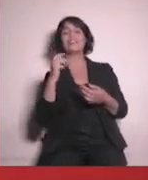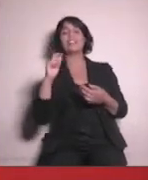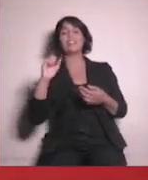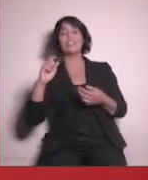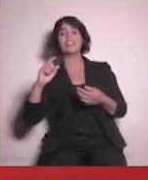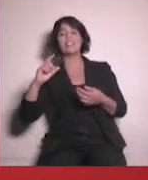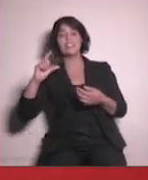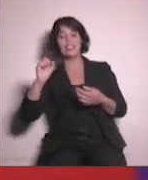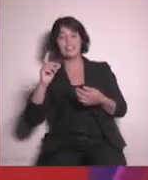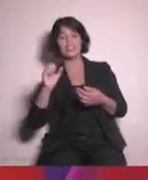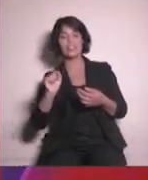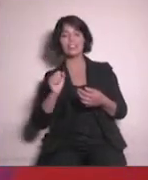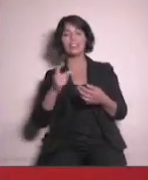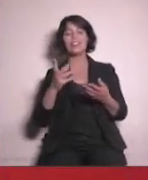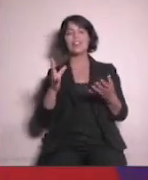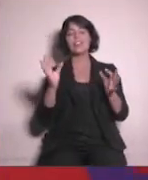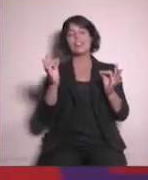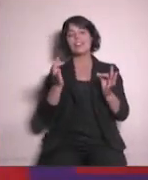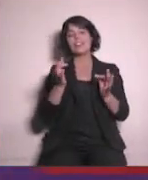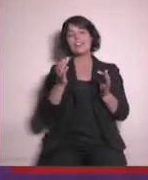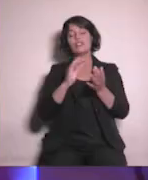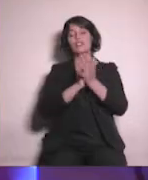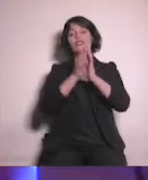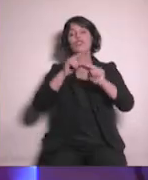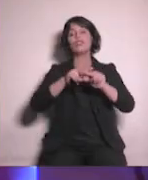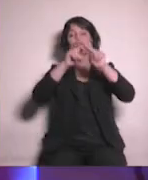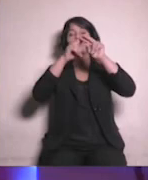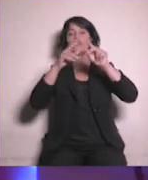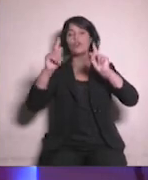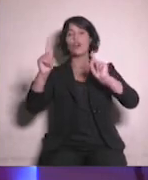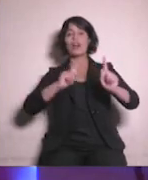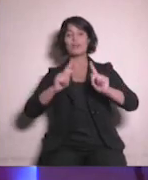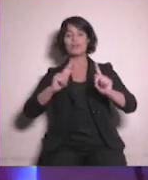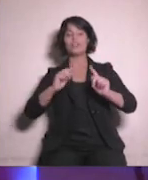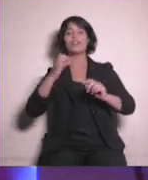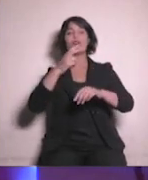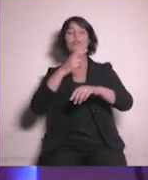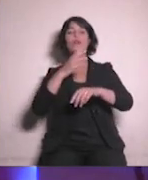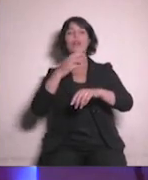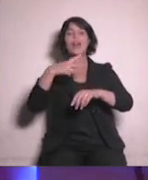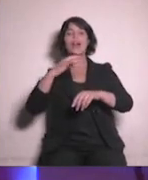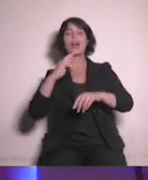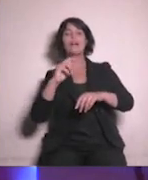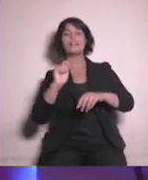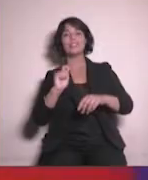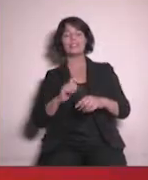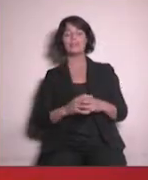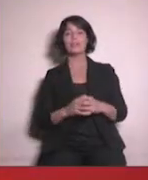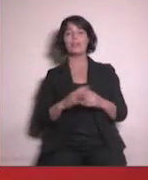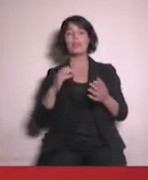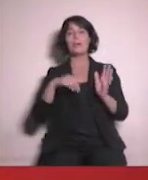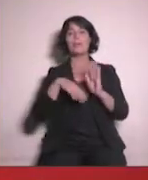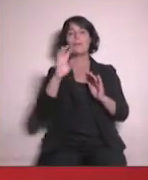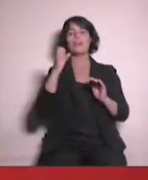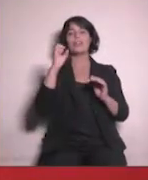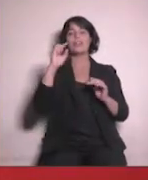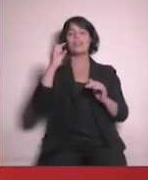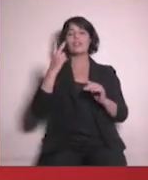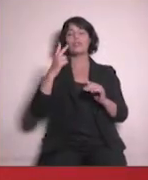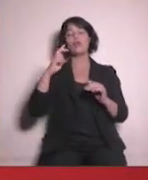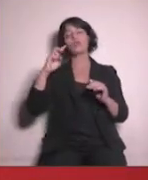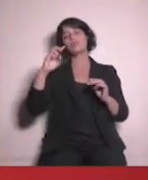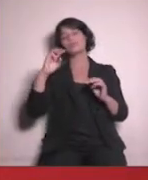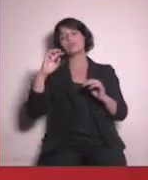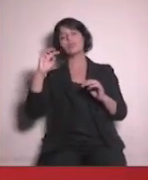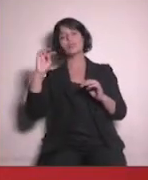se traduce en que del total de los fondos administrados hoy día por Habitat, más de dos tercios